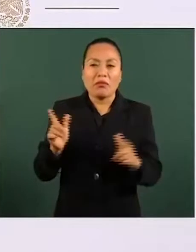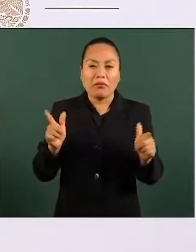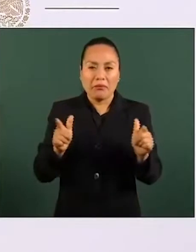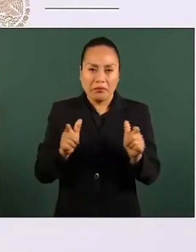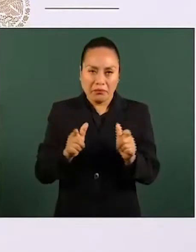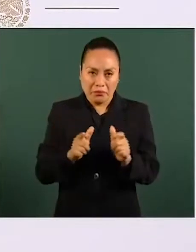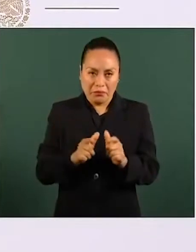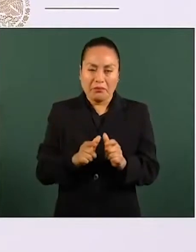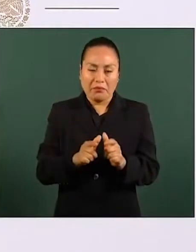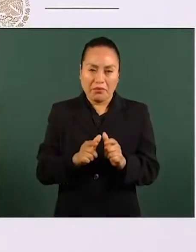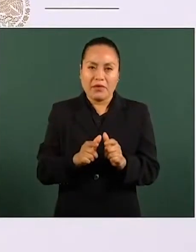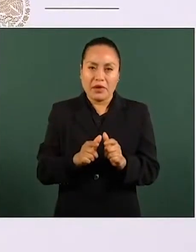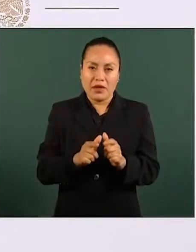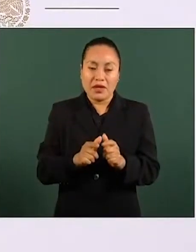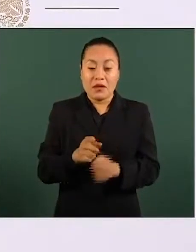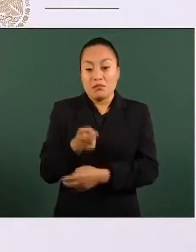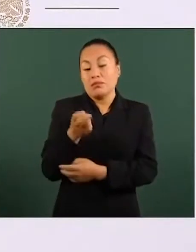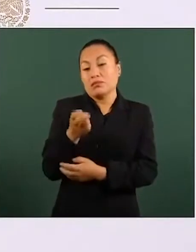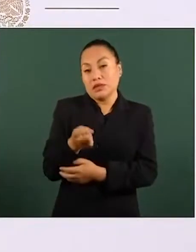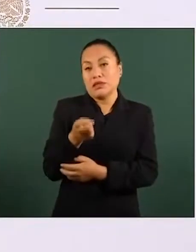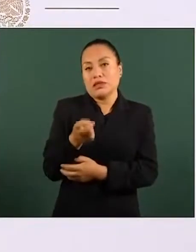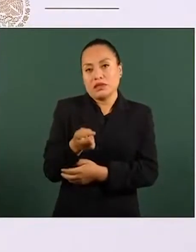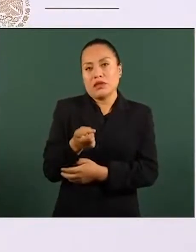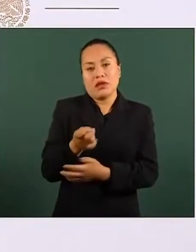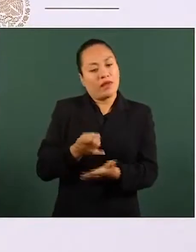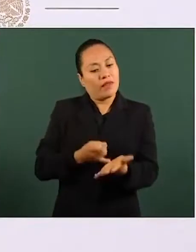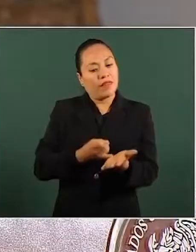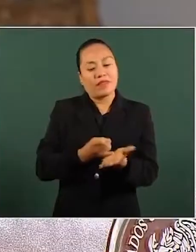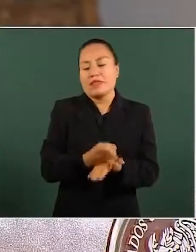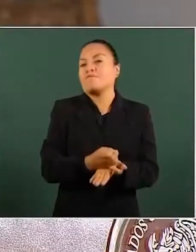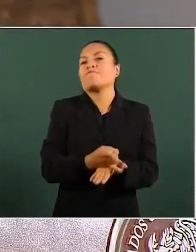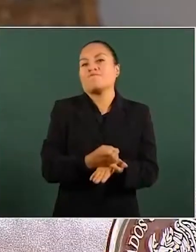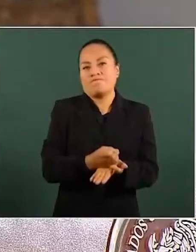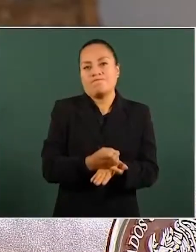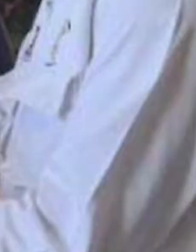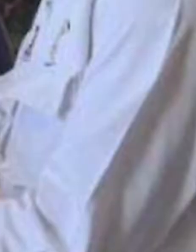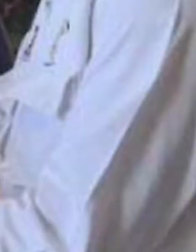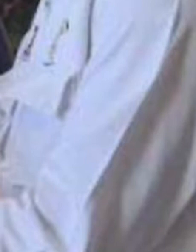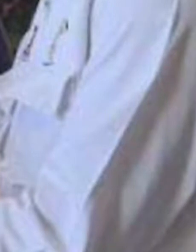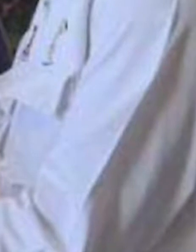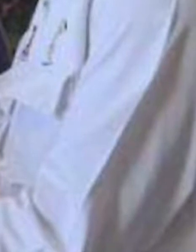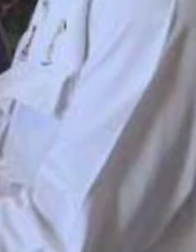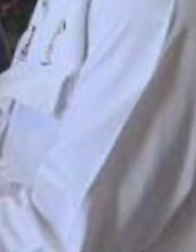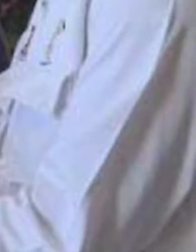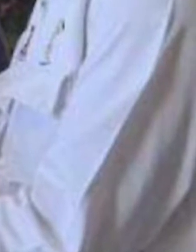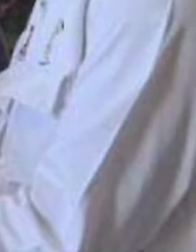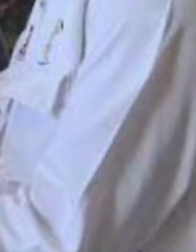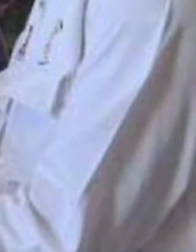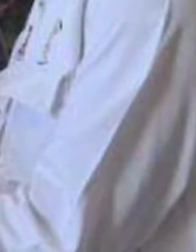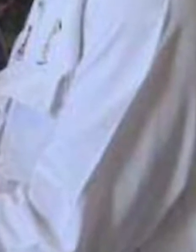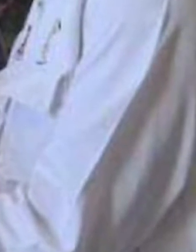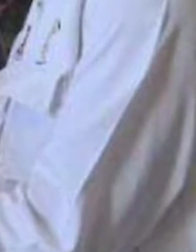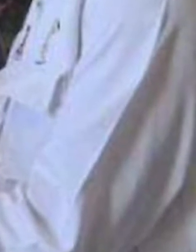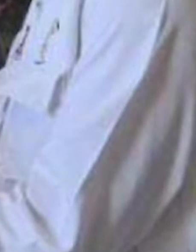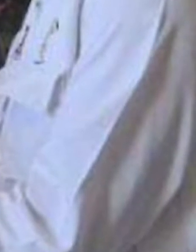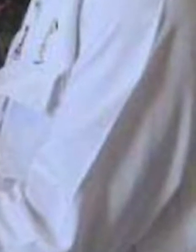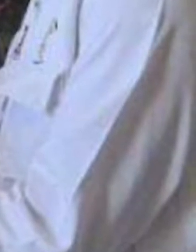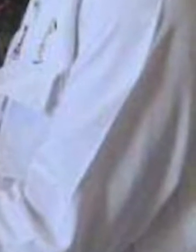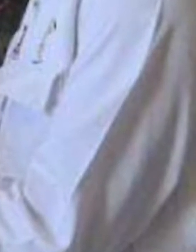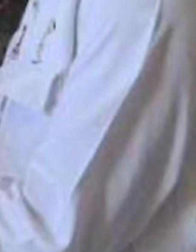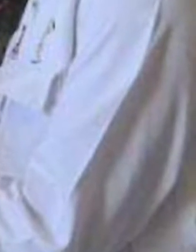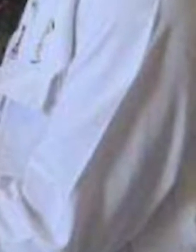por eso es que decidimos sobre esta estrategia se pretende que a más tardar a mediados de abril